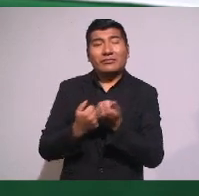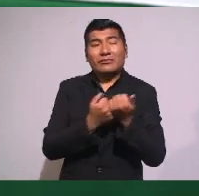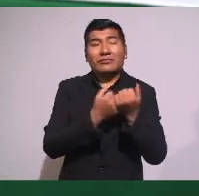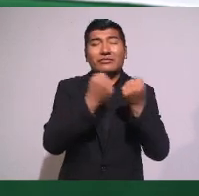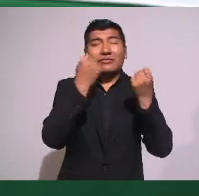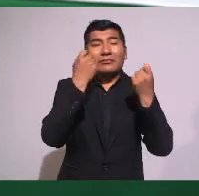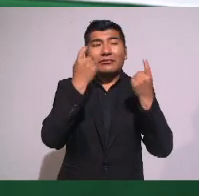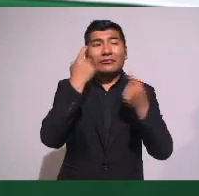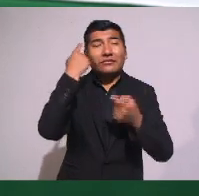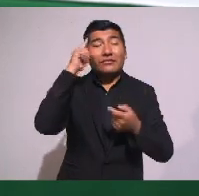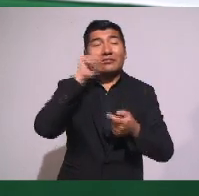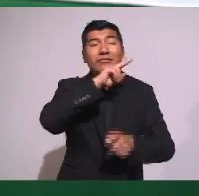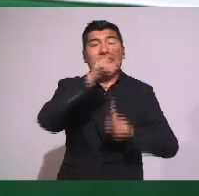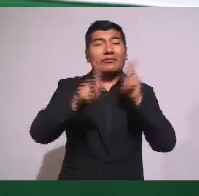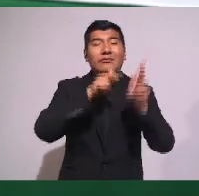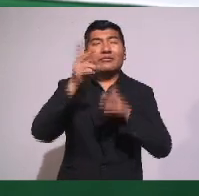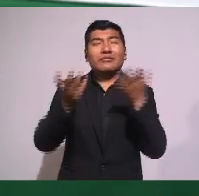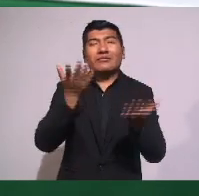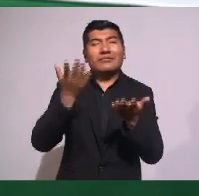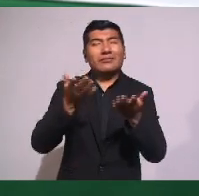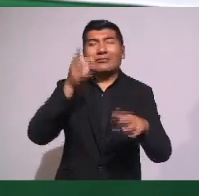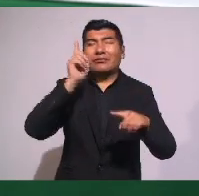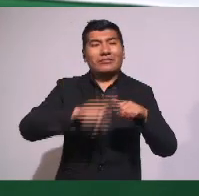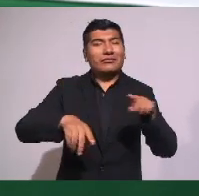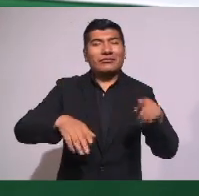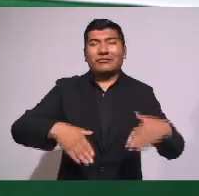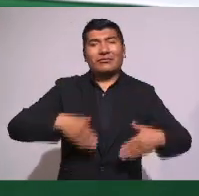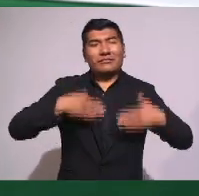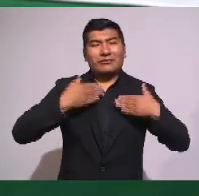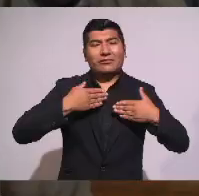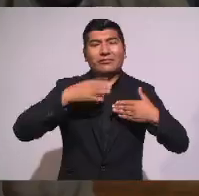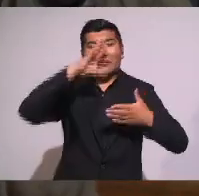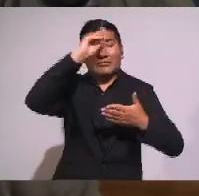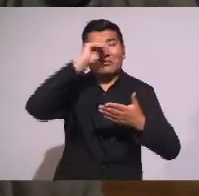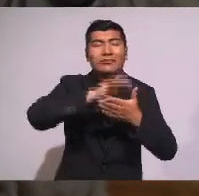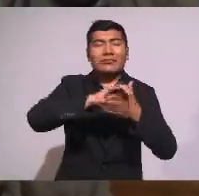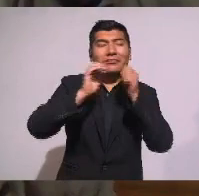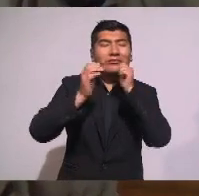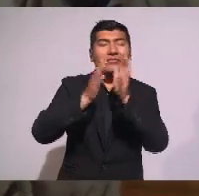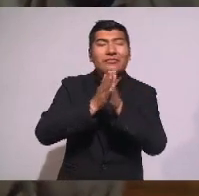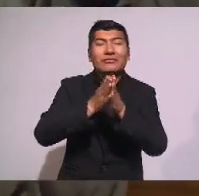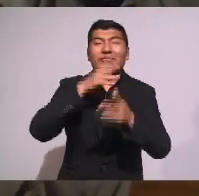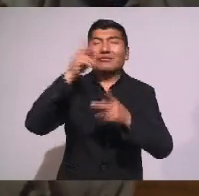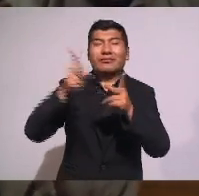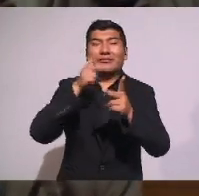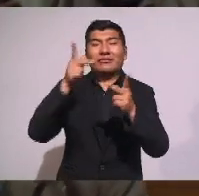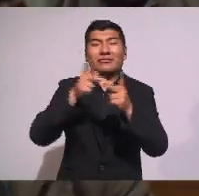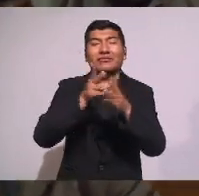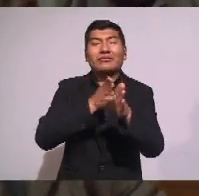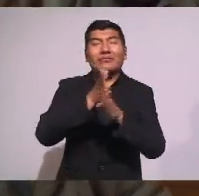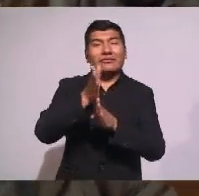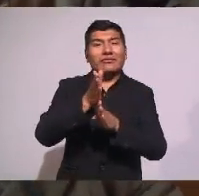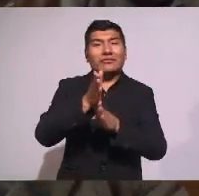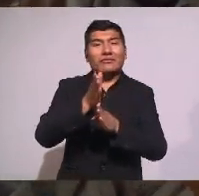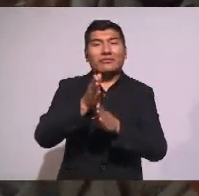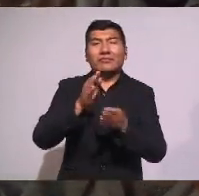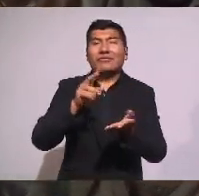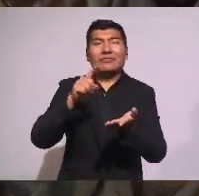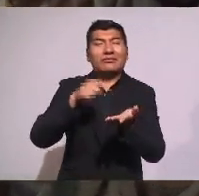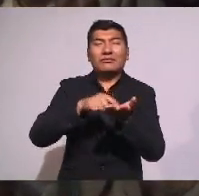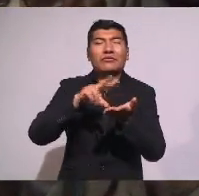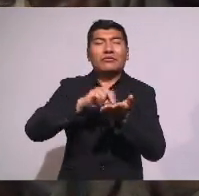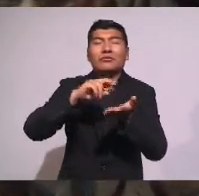los que no pudieron vivir el ideal de un matrimonio pleno. Pero eso no quiere decir que se pierda el